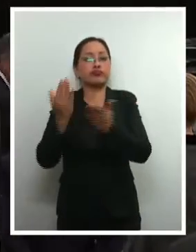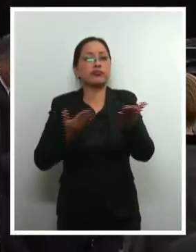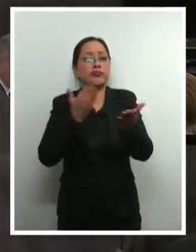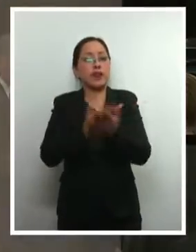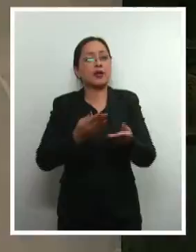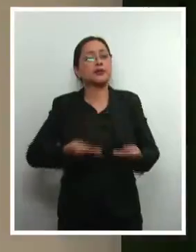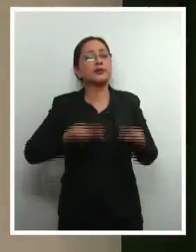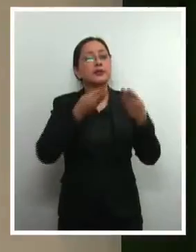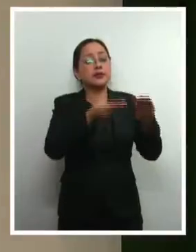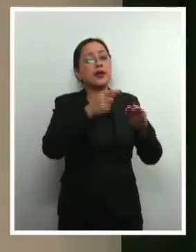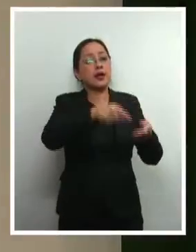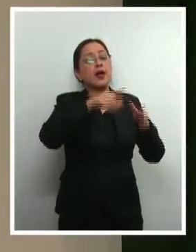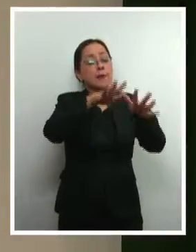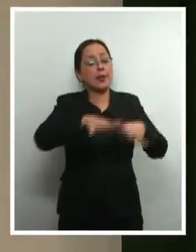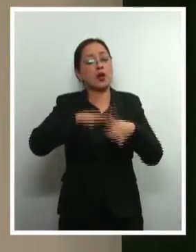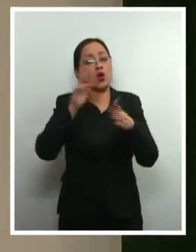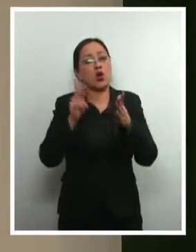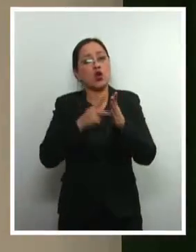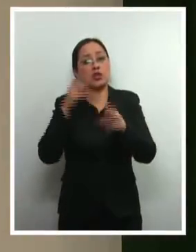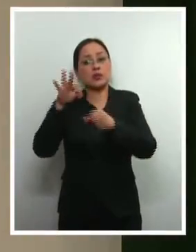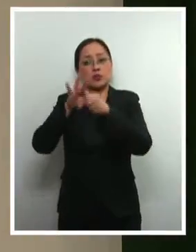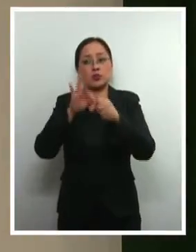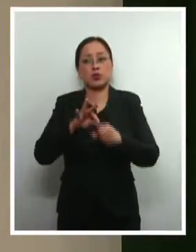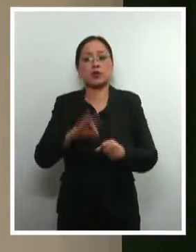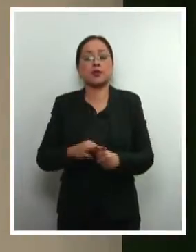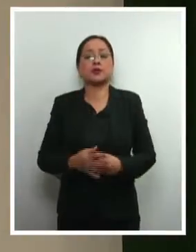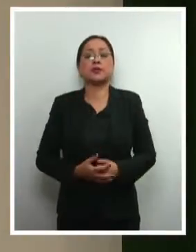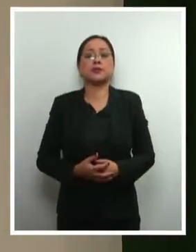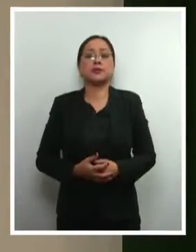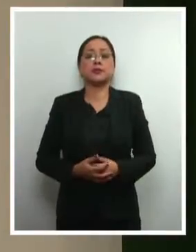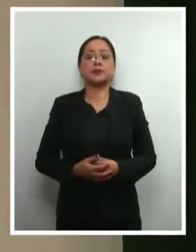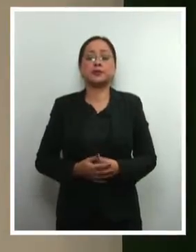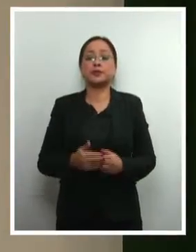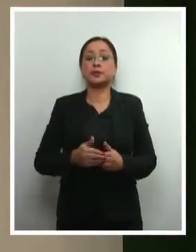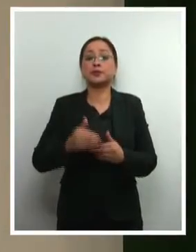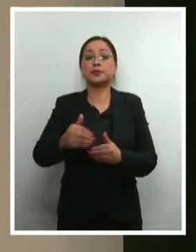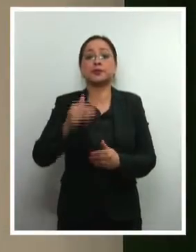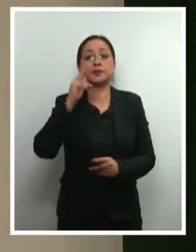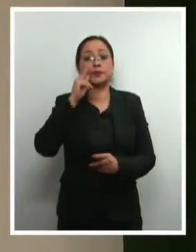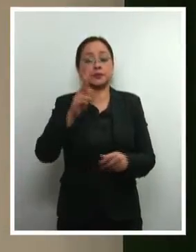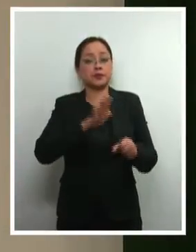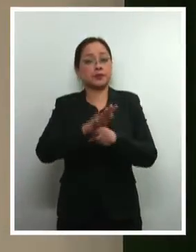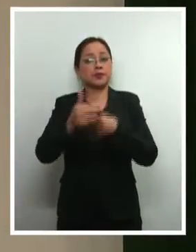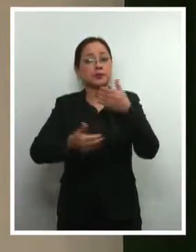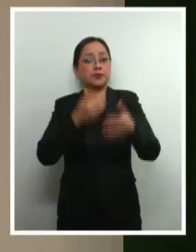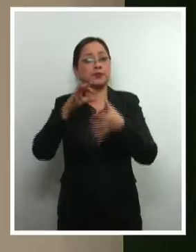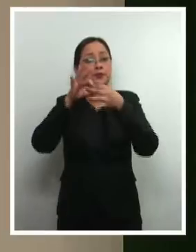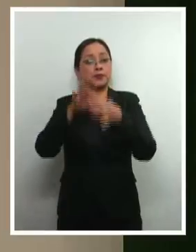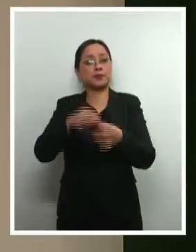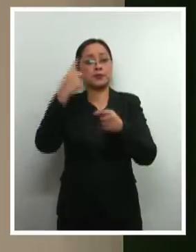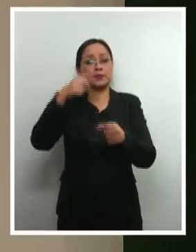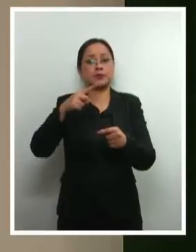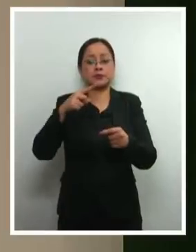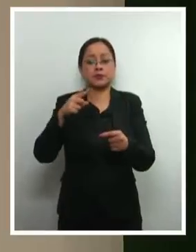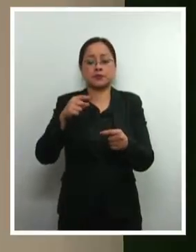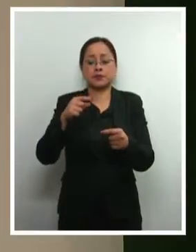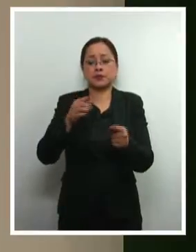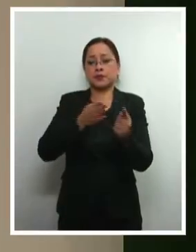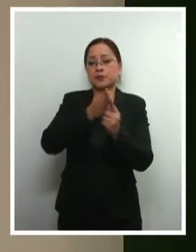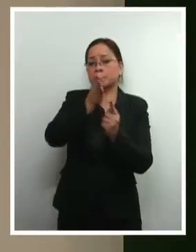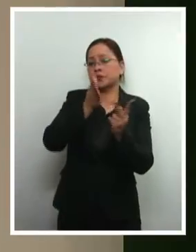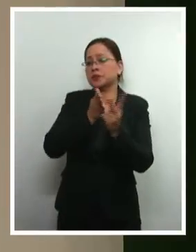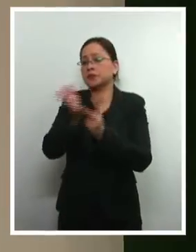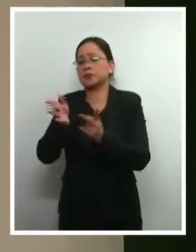ponga a consideración del Pleno. En unos momentos más sabremos cuál es el proceso legislativo que se